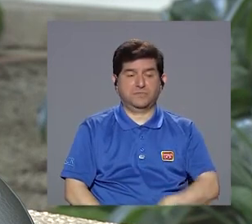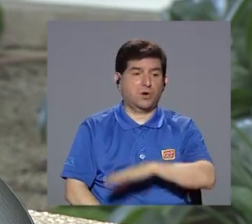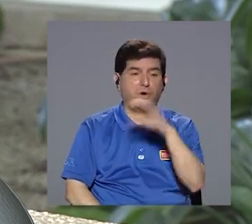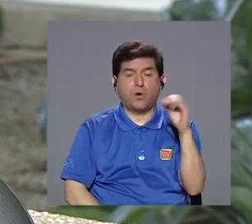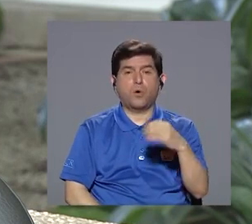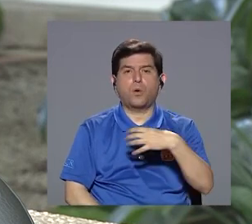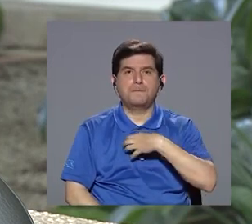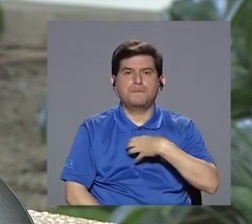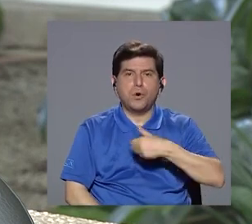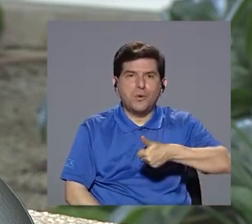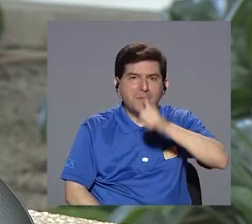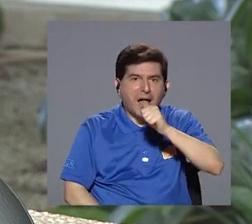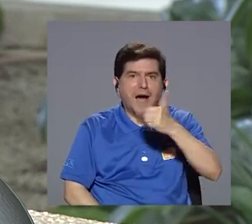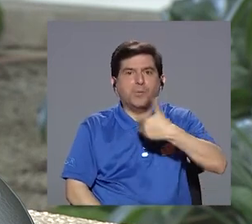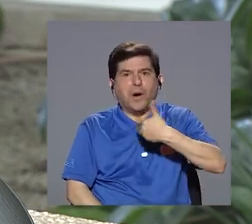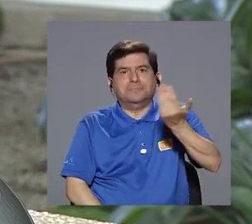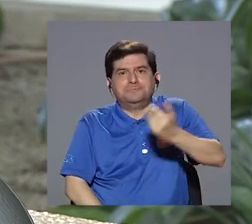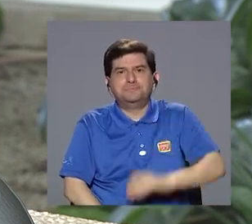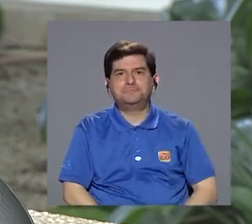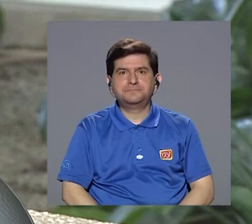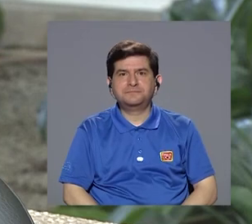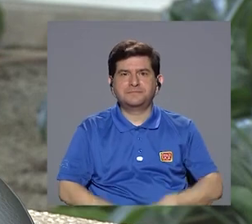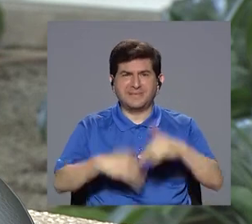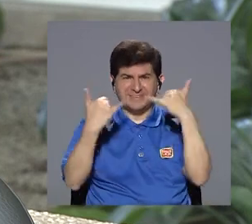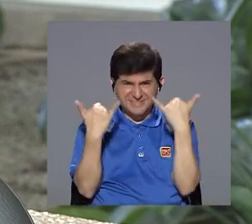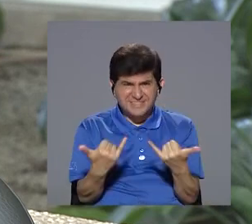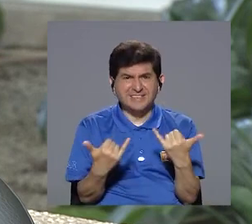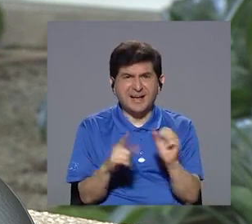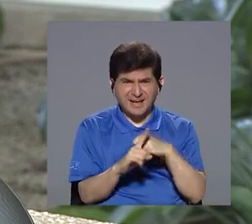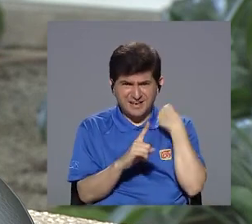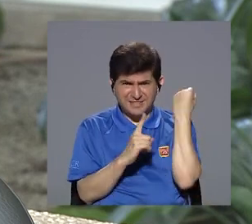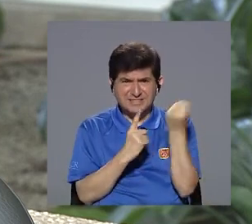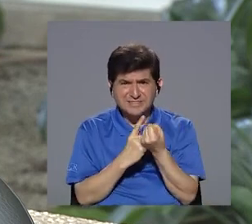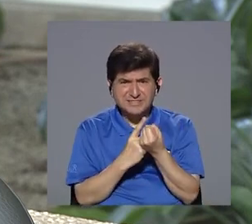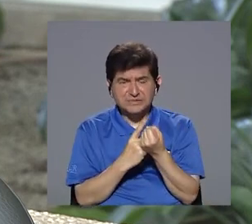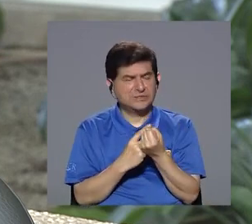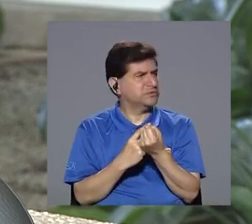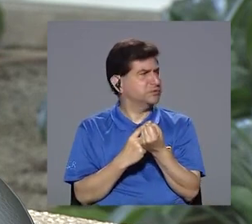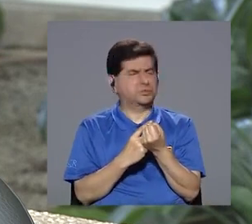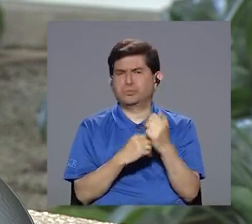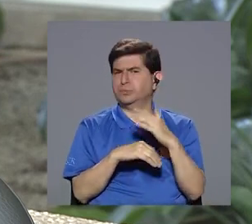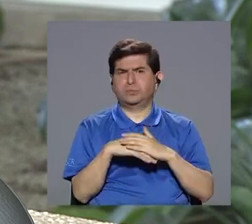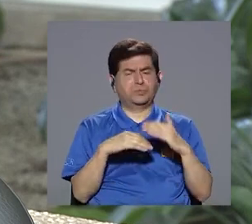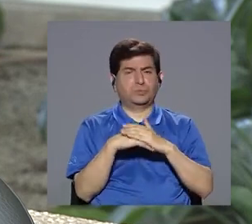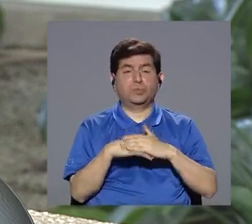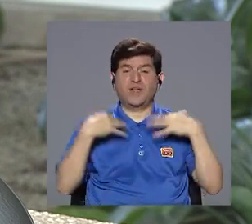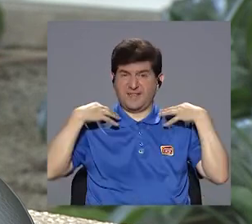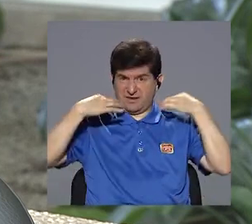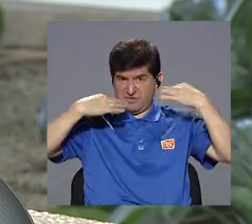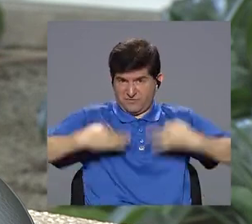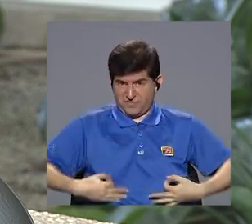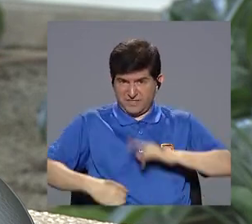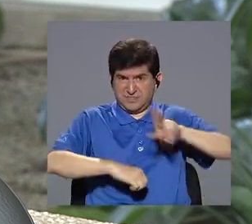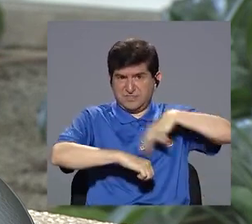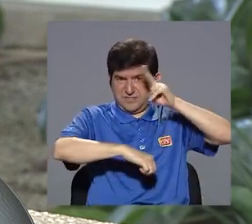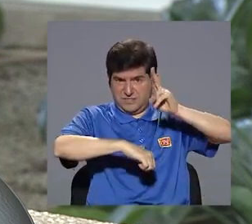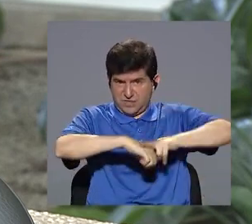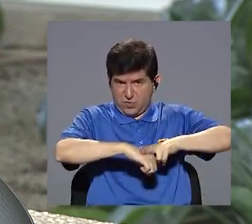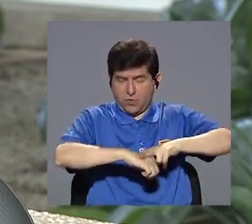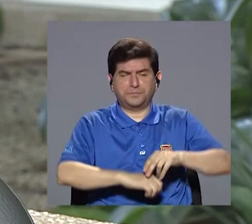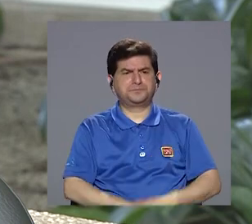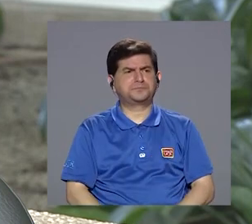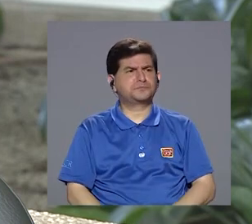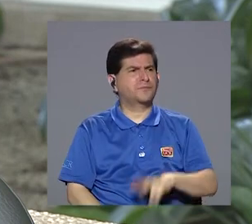¿Okay? Sí, o llevan su propia agua. Sí. Entonces ya se convierten en situaciones. En cuanto a lo físico,